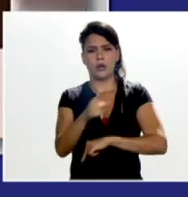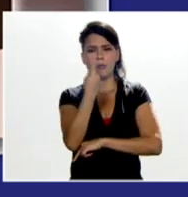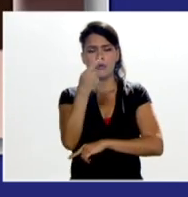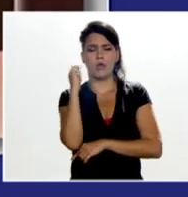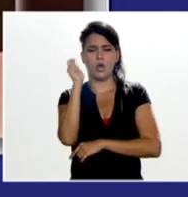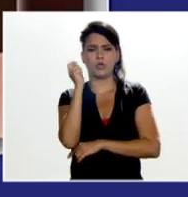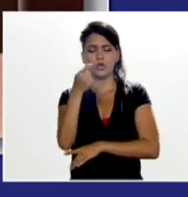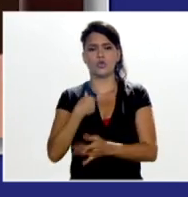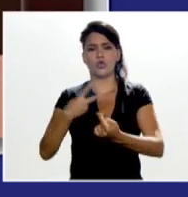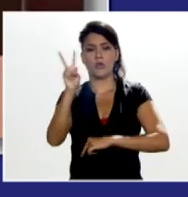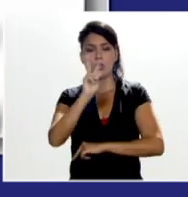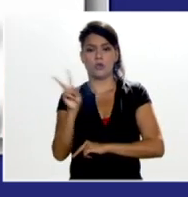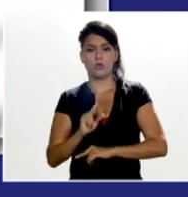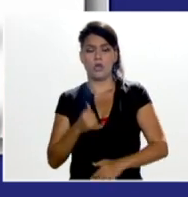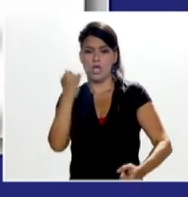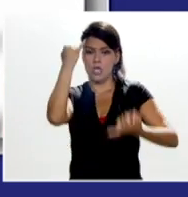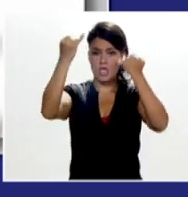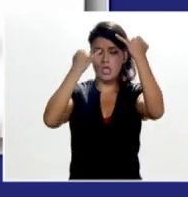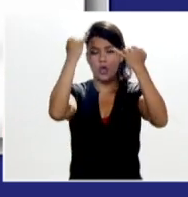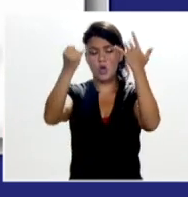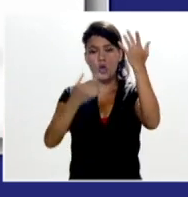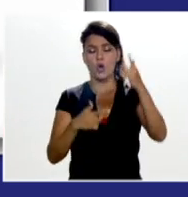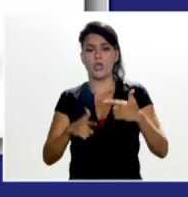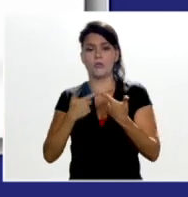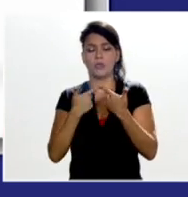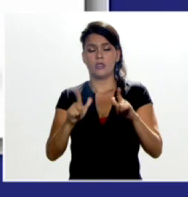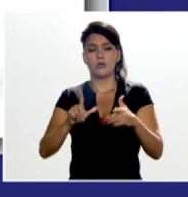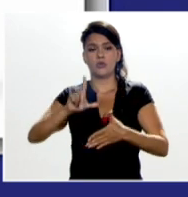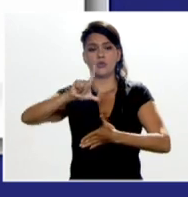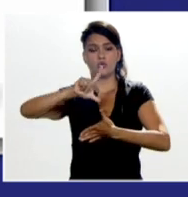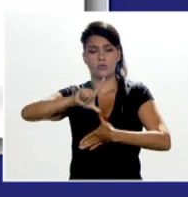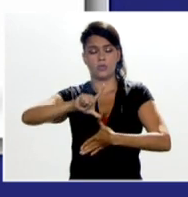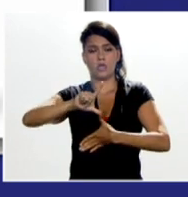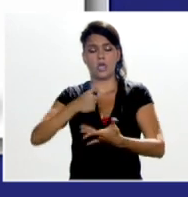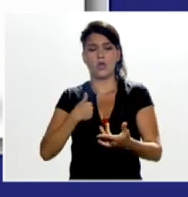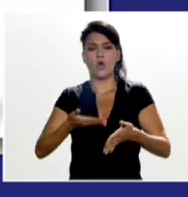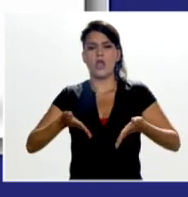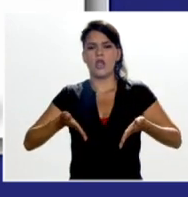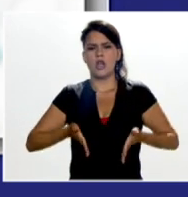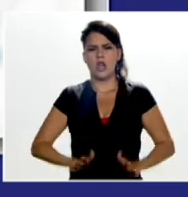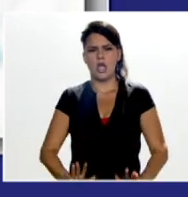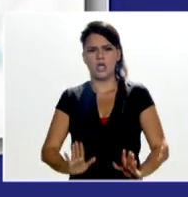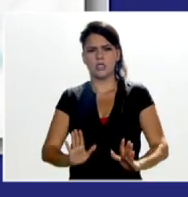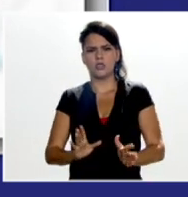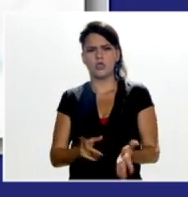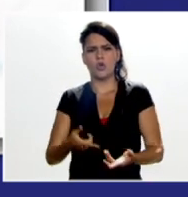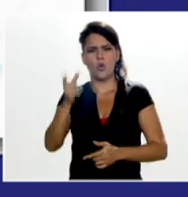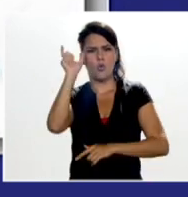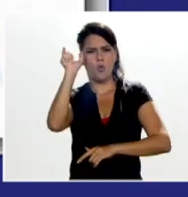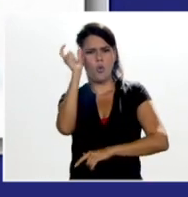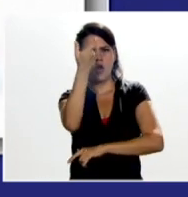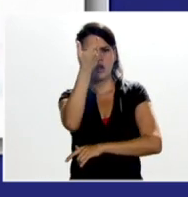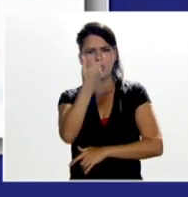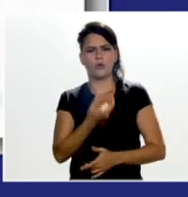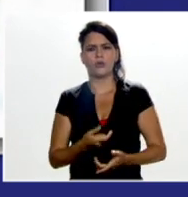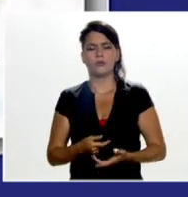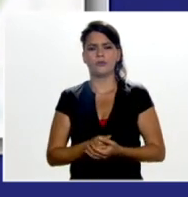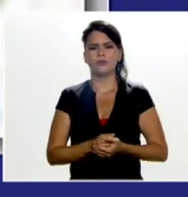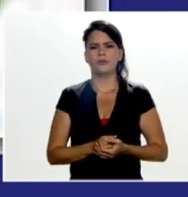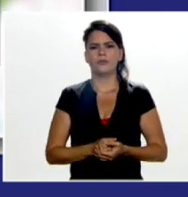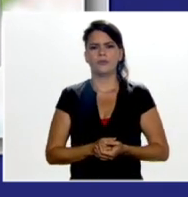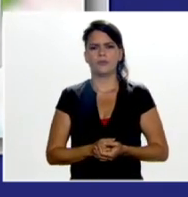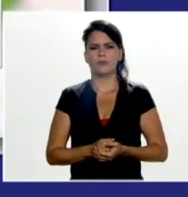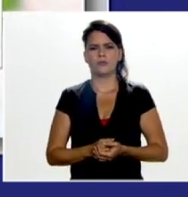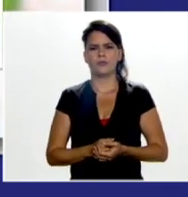de Venezuela e ideólogo del independentismo sudamericano. Nació en la localidad de San José de Tiznados, actual